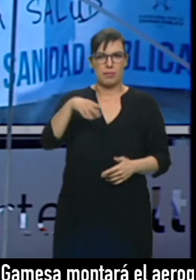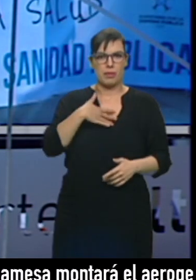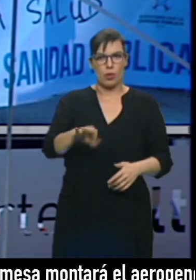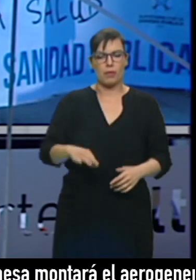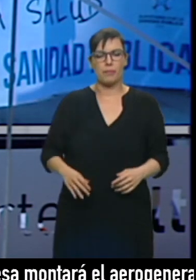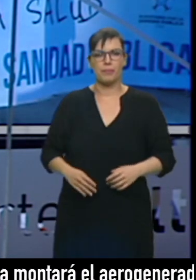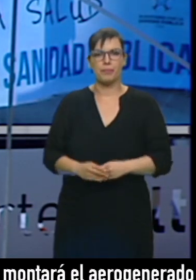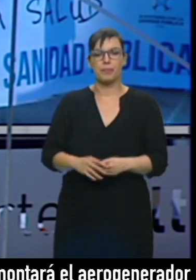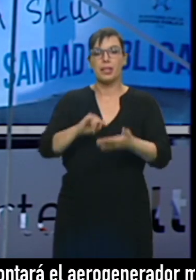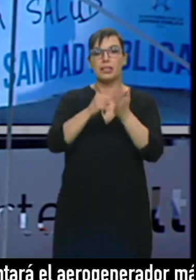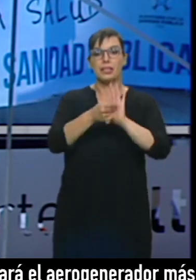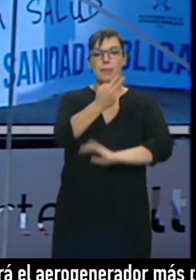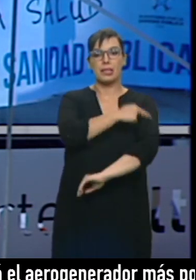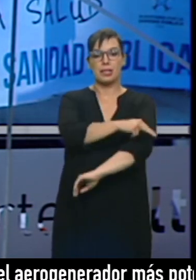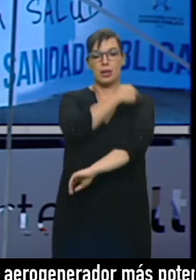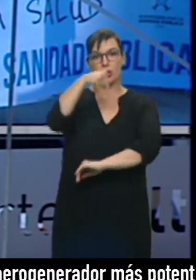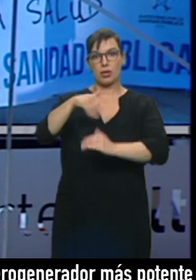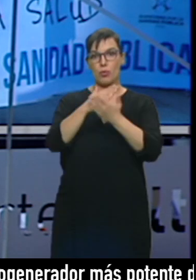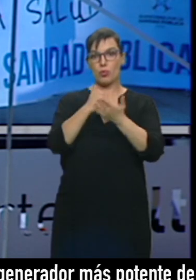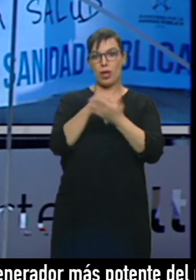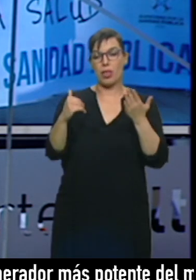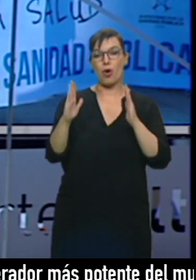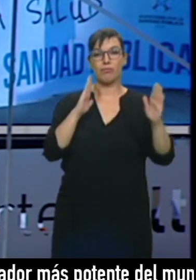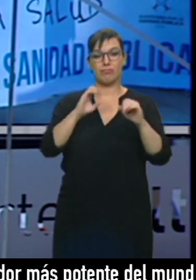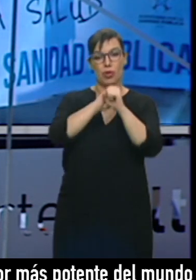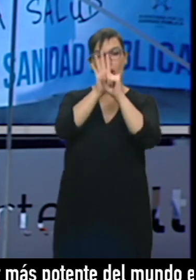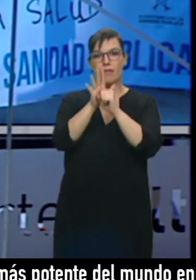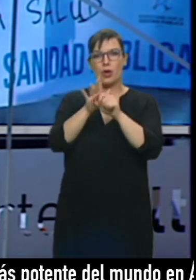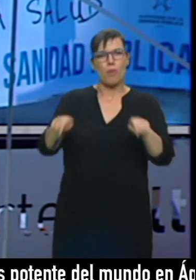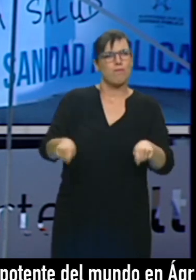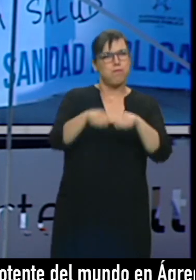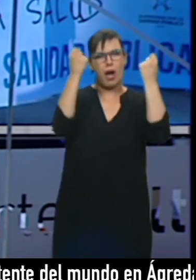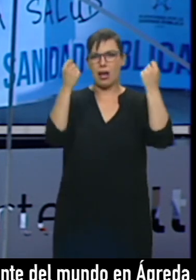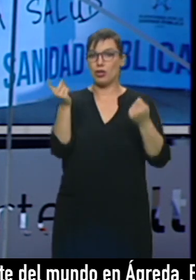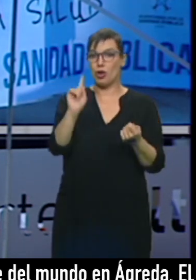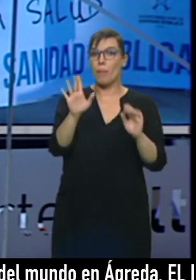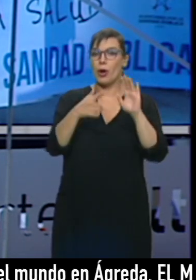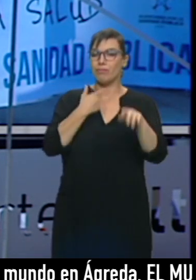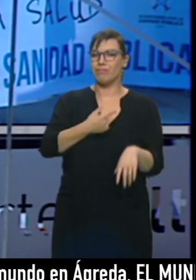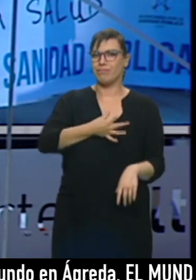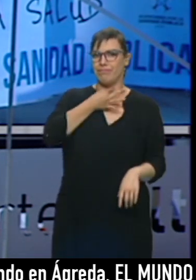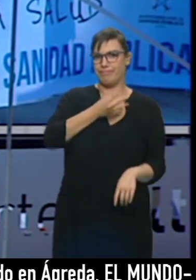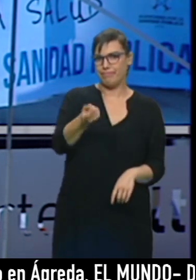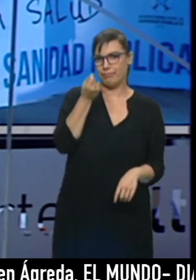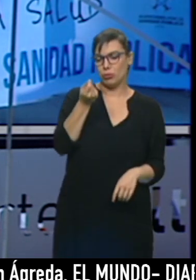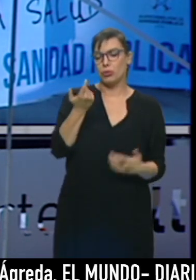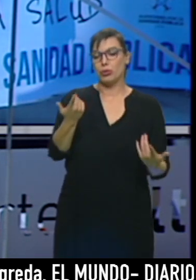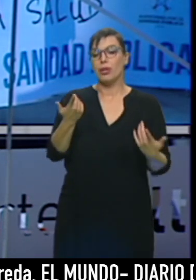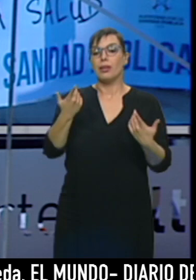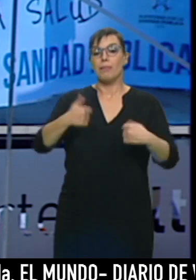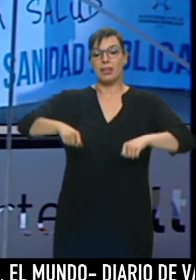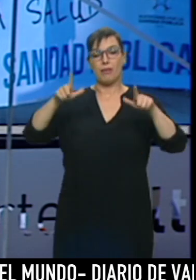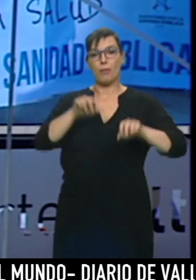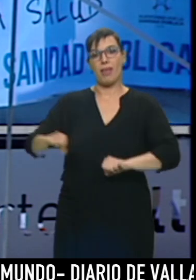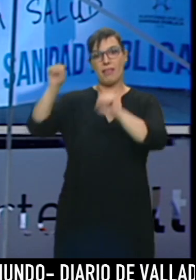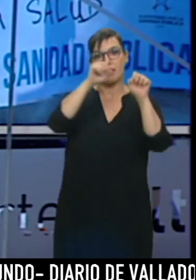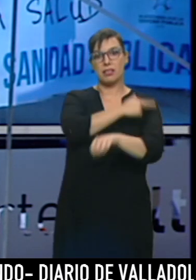El sistema sanitario de la comunidad no colapsó durante la pandemia pero estuvo muy cerca. Con esta premisa la Plataforma en Defensa de la Sanidad